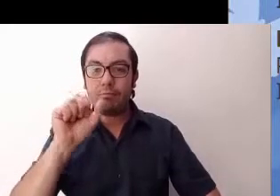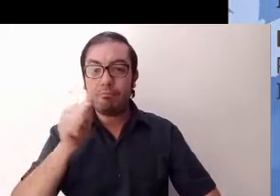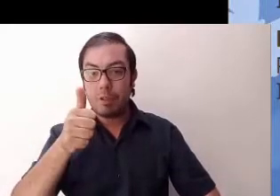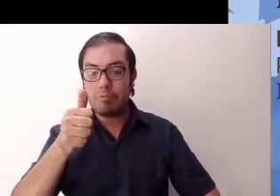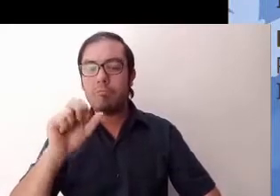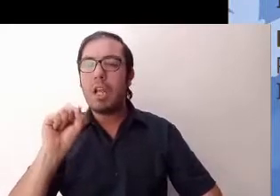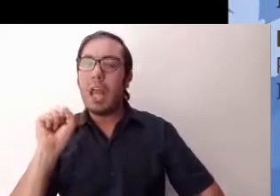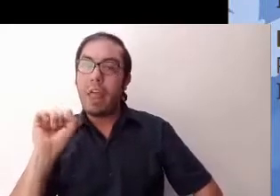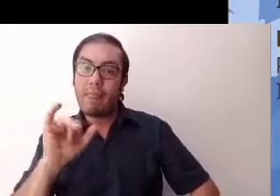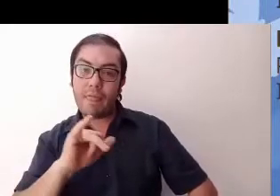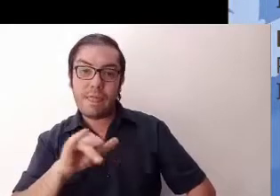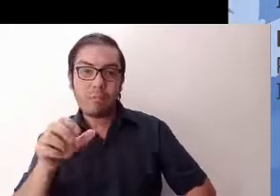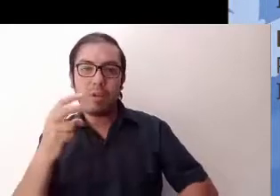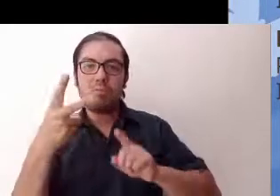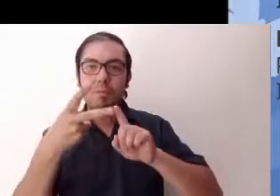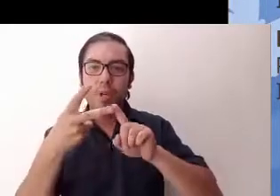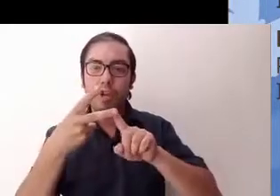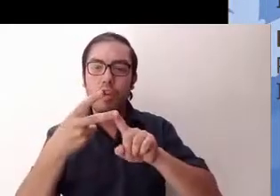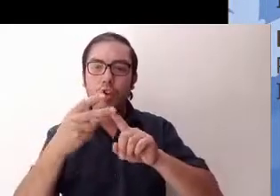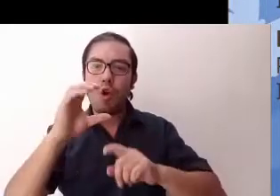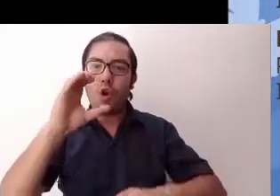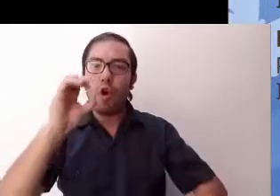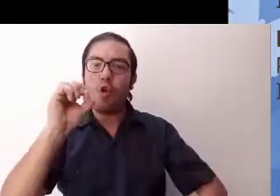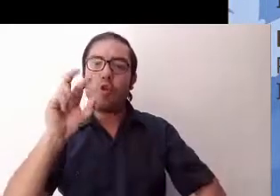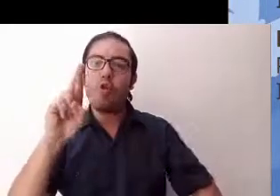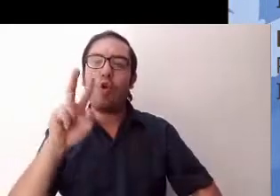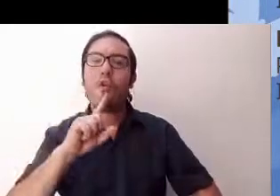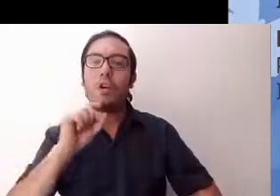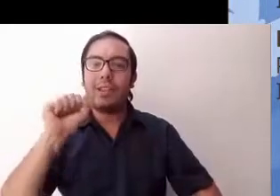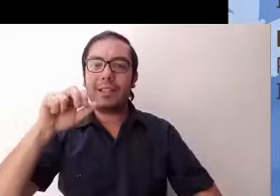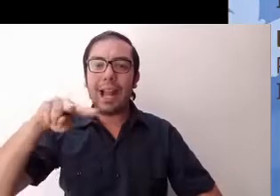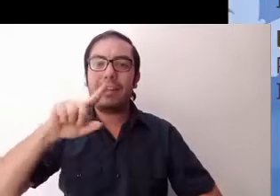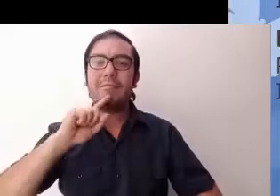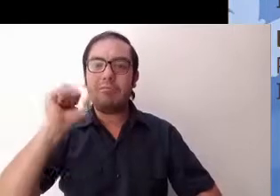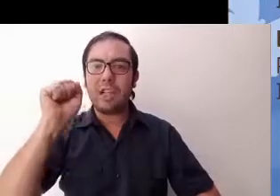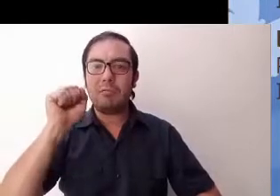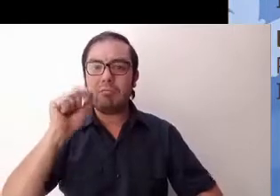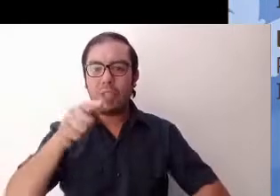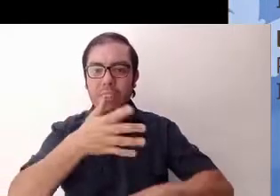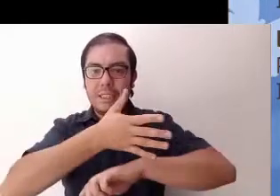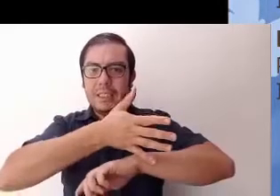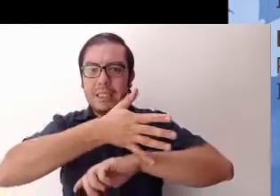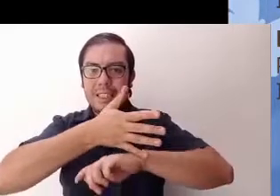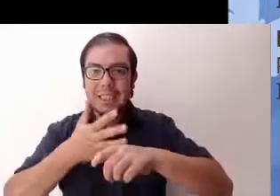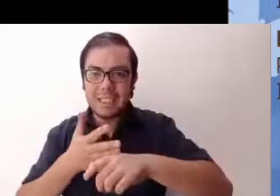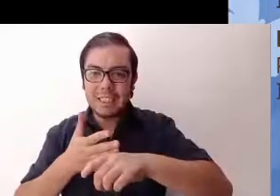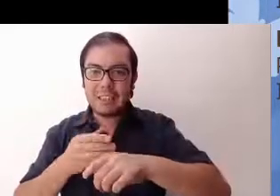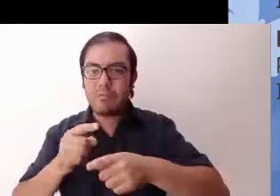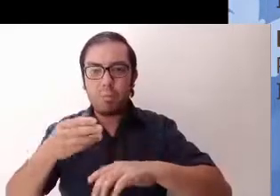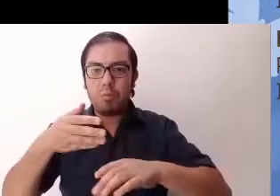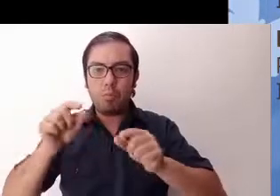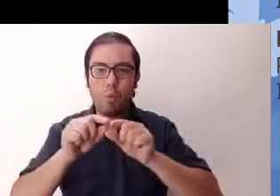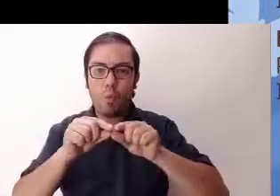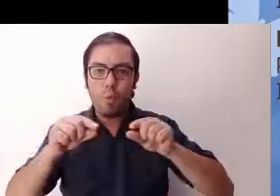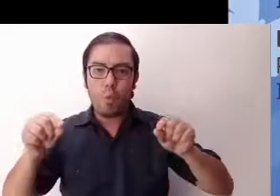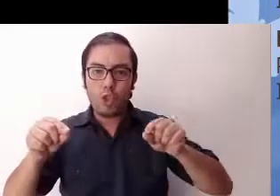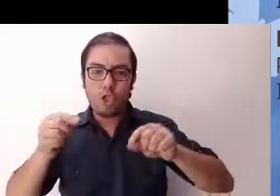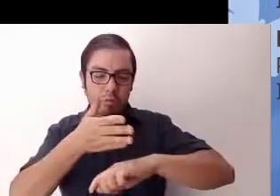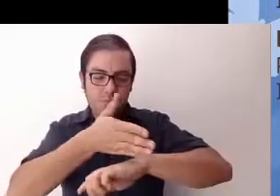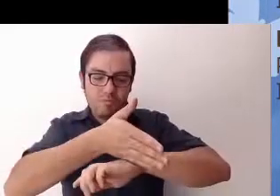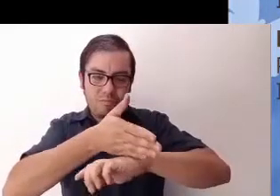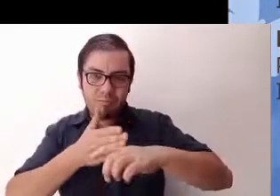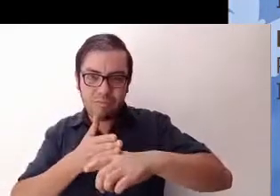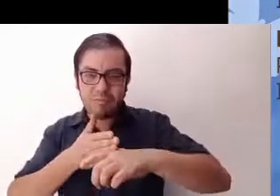un cuchillo, vidrio, y que van a separar la piel. Luego tenemos las heridas punzantes, que son